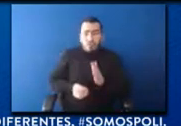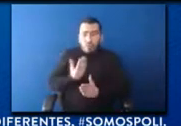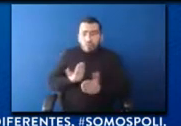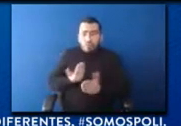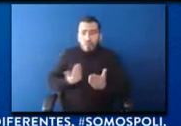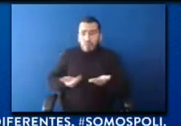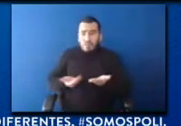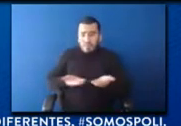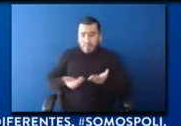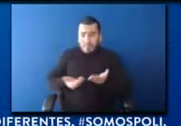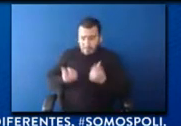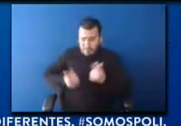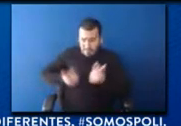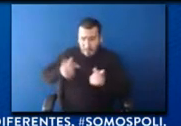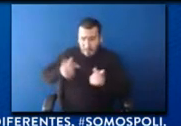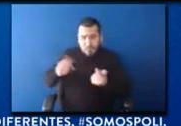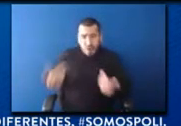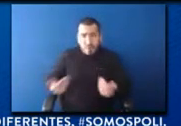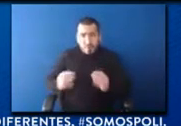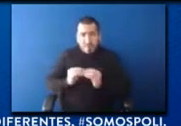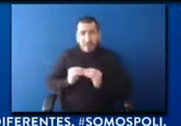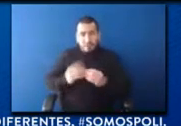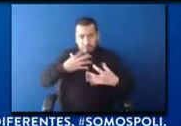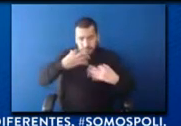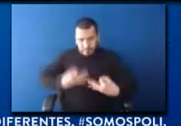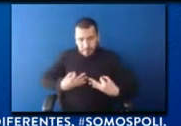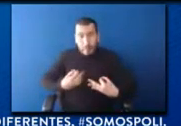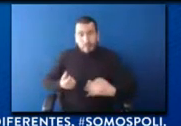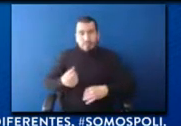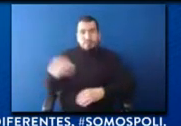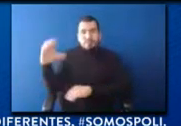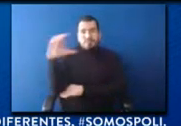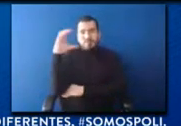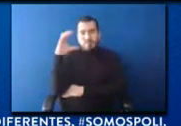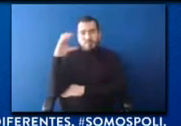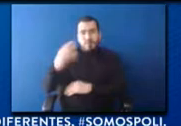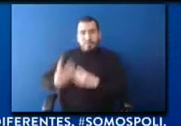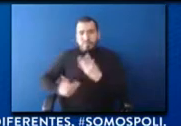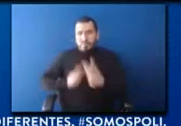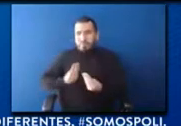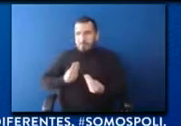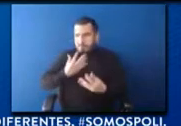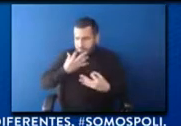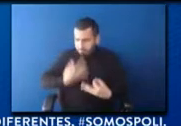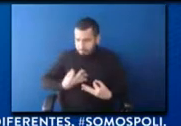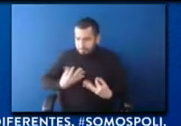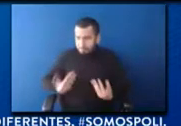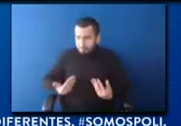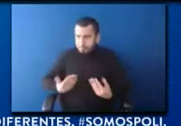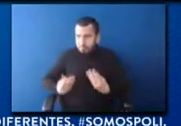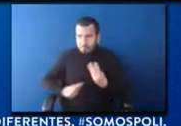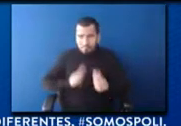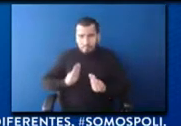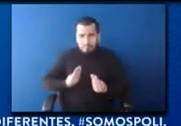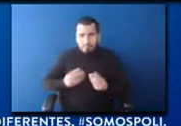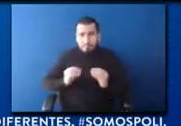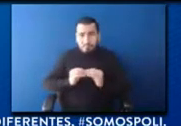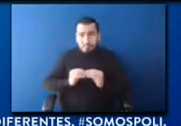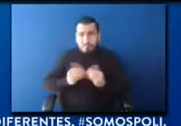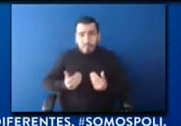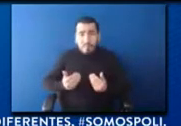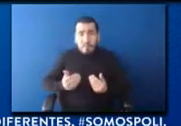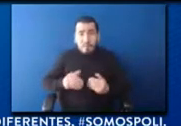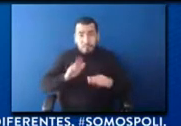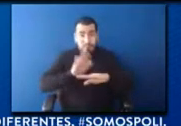servicios financieros. Esta es una realidad que el país está viviendo. Y nosotros que somos, va